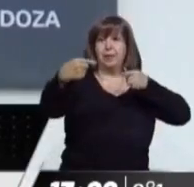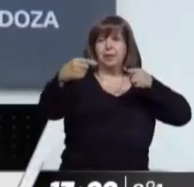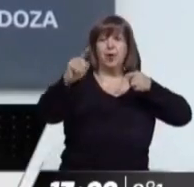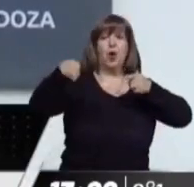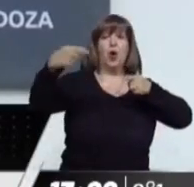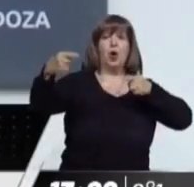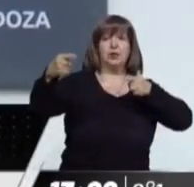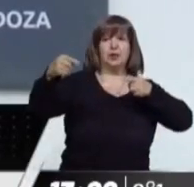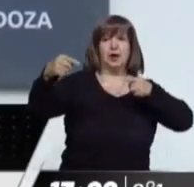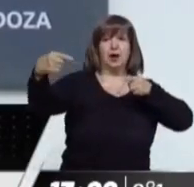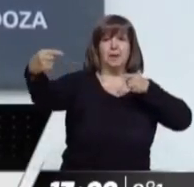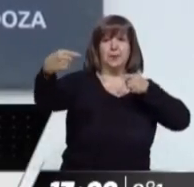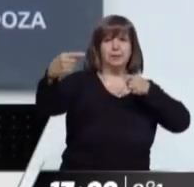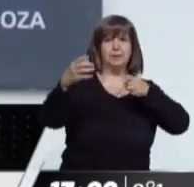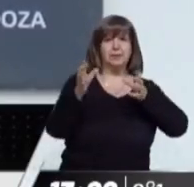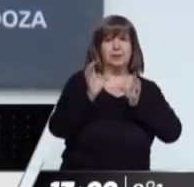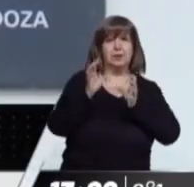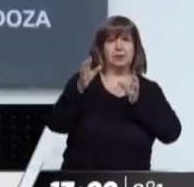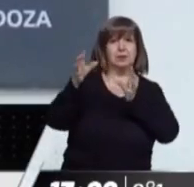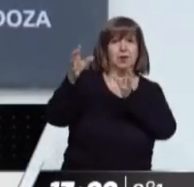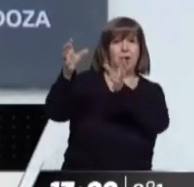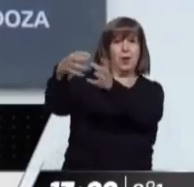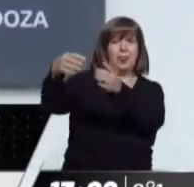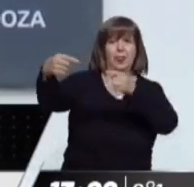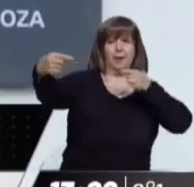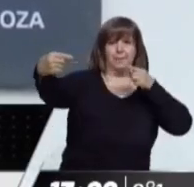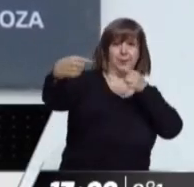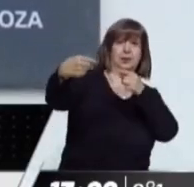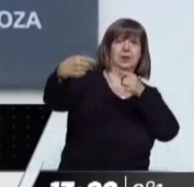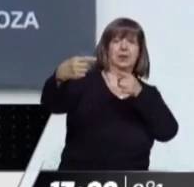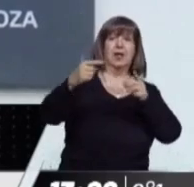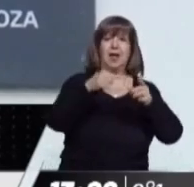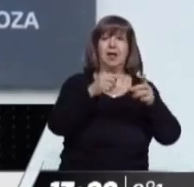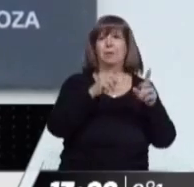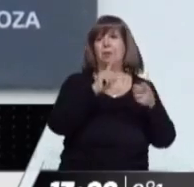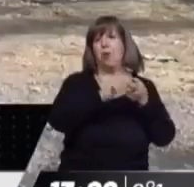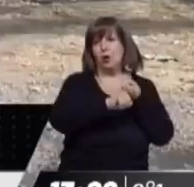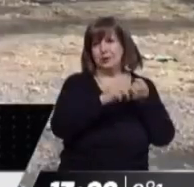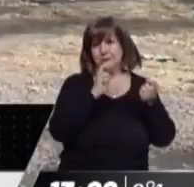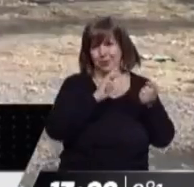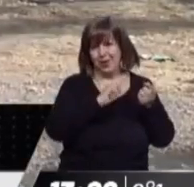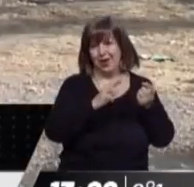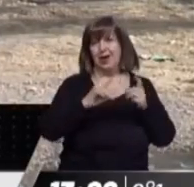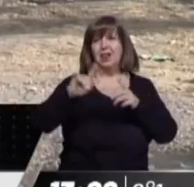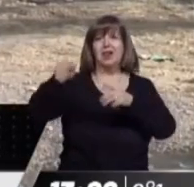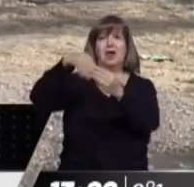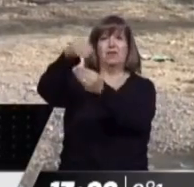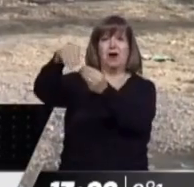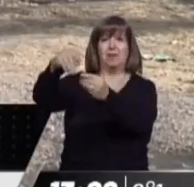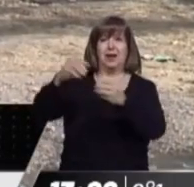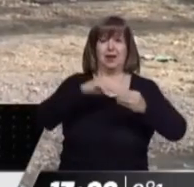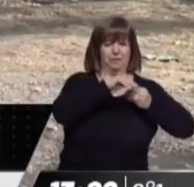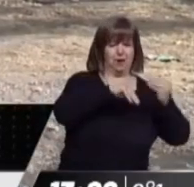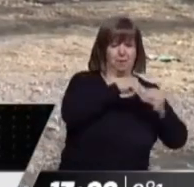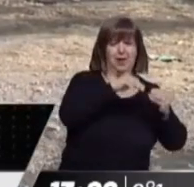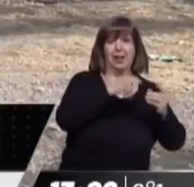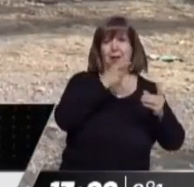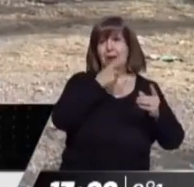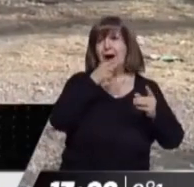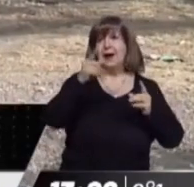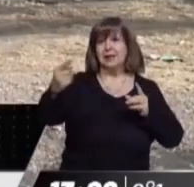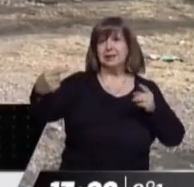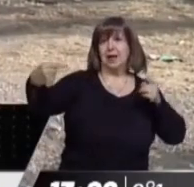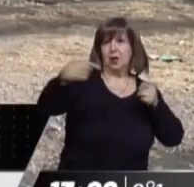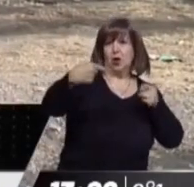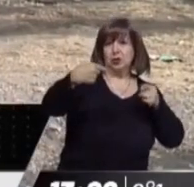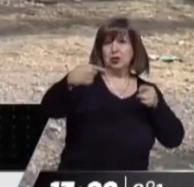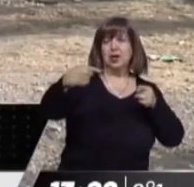diríamos a estos eh diríamos A este enfrentamiento con la otra familia y es por eso que podría venir de